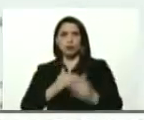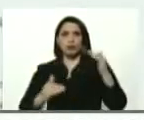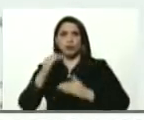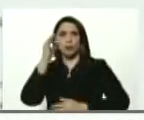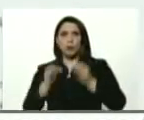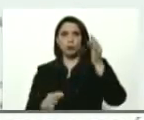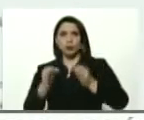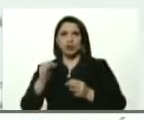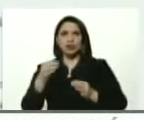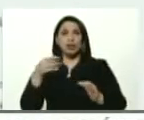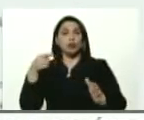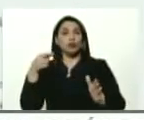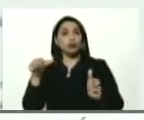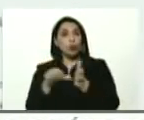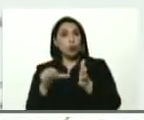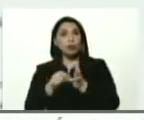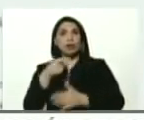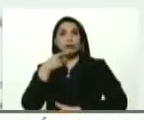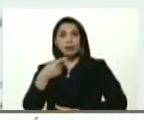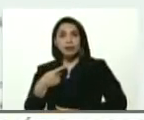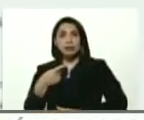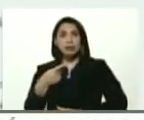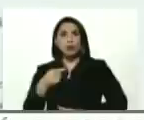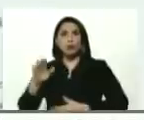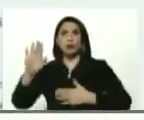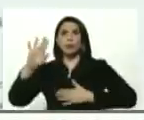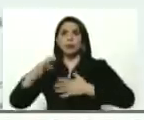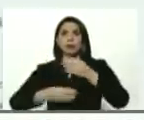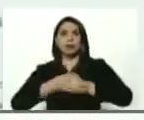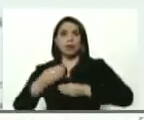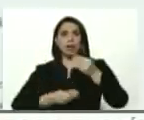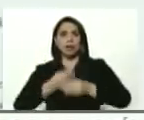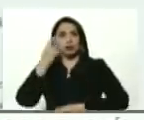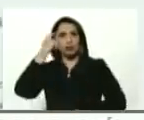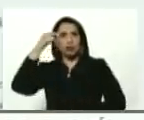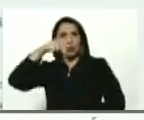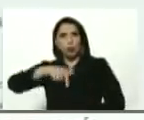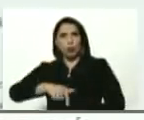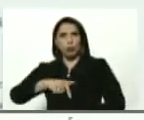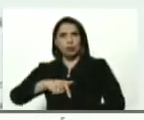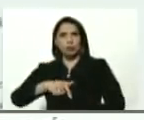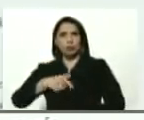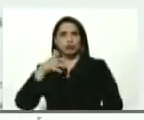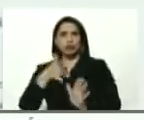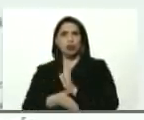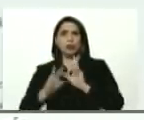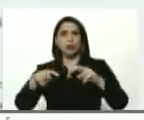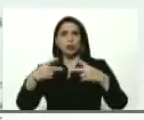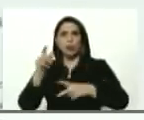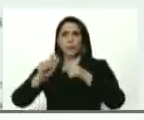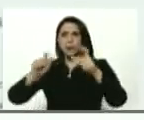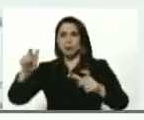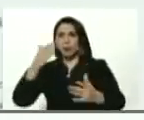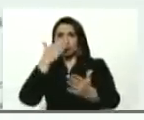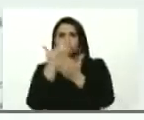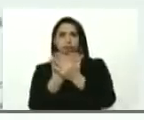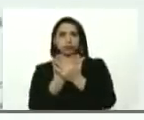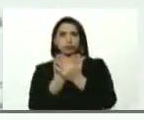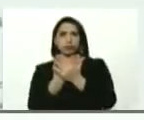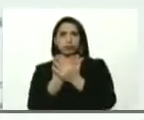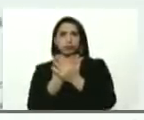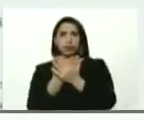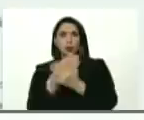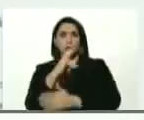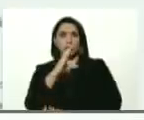donde contempla la juramentación que se ha hecho el día de hoy de estas personalidades ante el